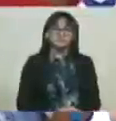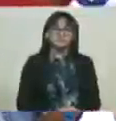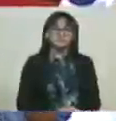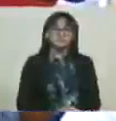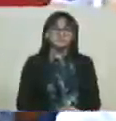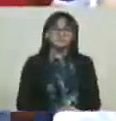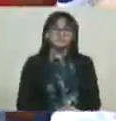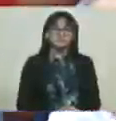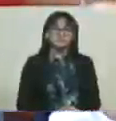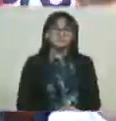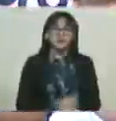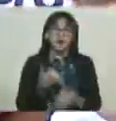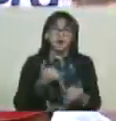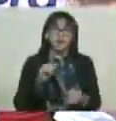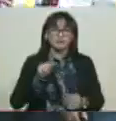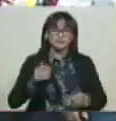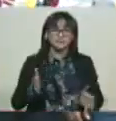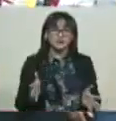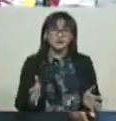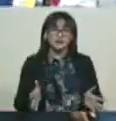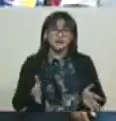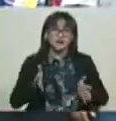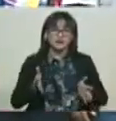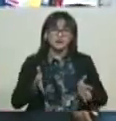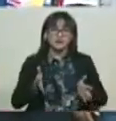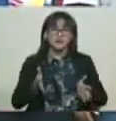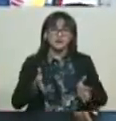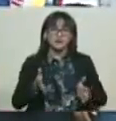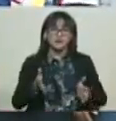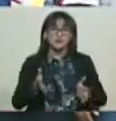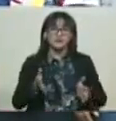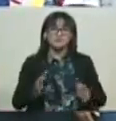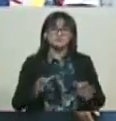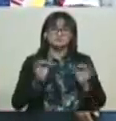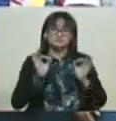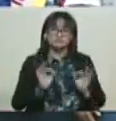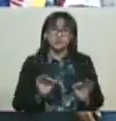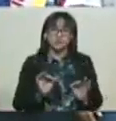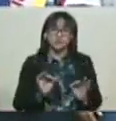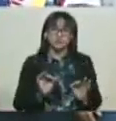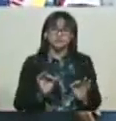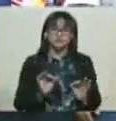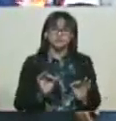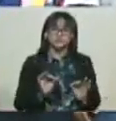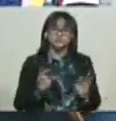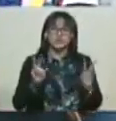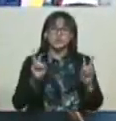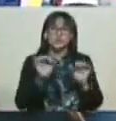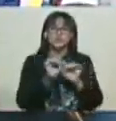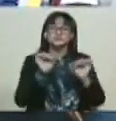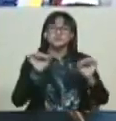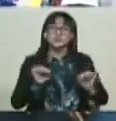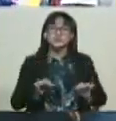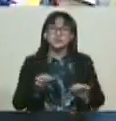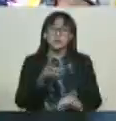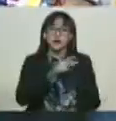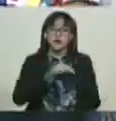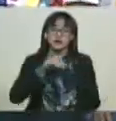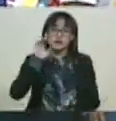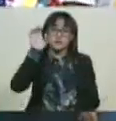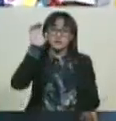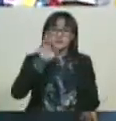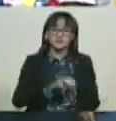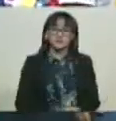así que vamos a ganar para consolidar el nuevo sistema del carné de la